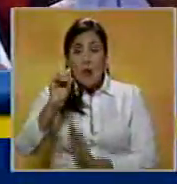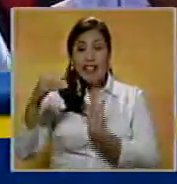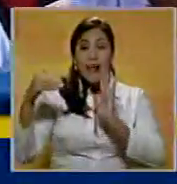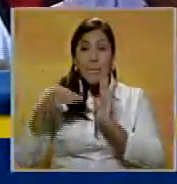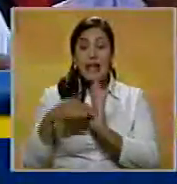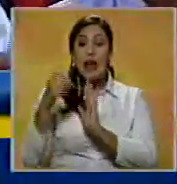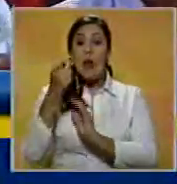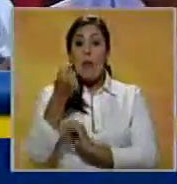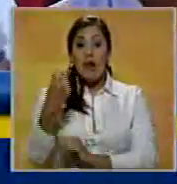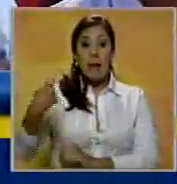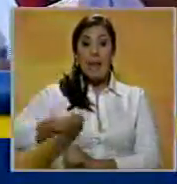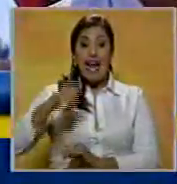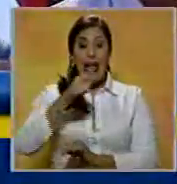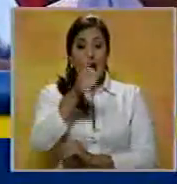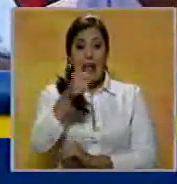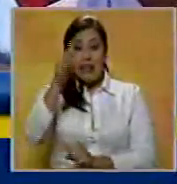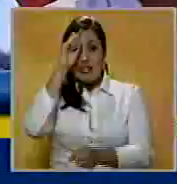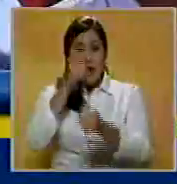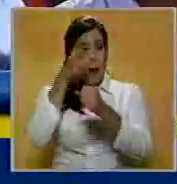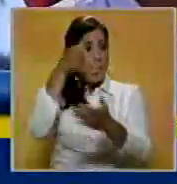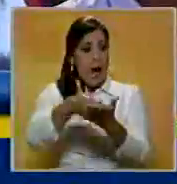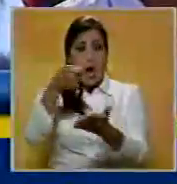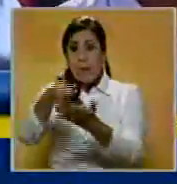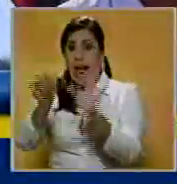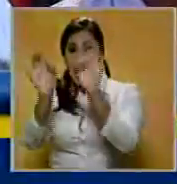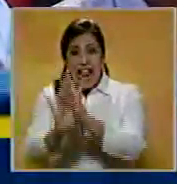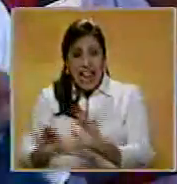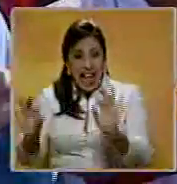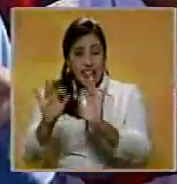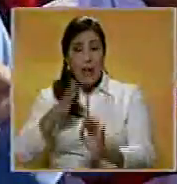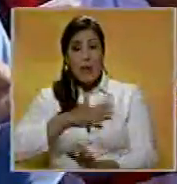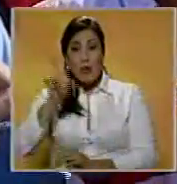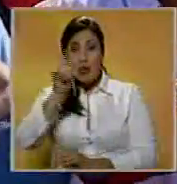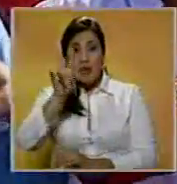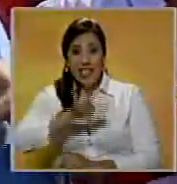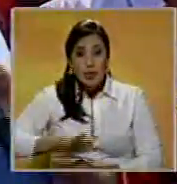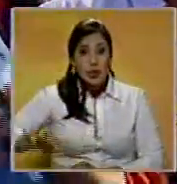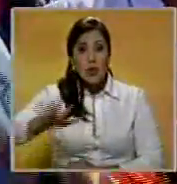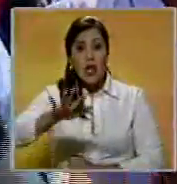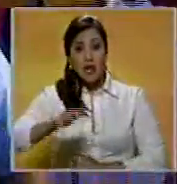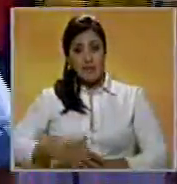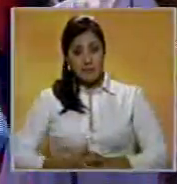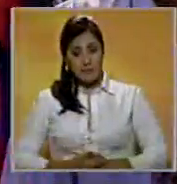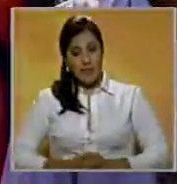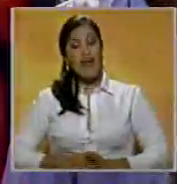bolívares a cada trabajador de esta empresa en Venezuela a nivel nacional.